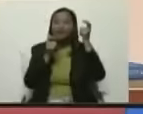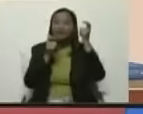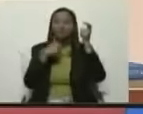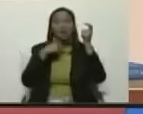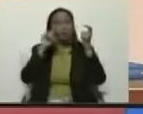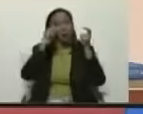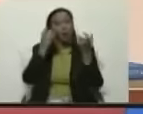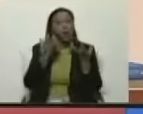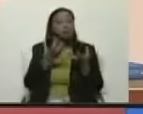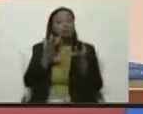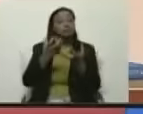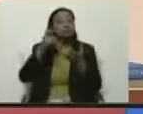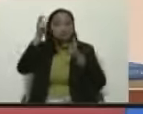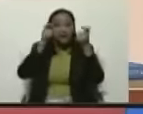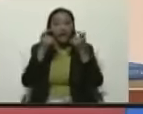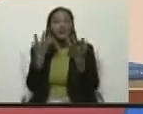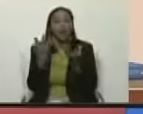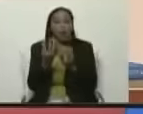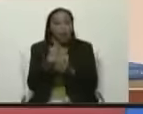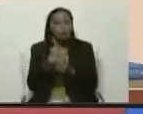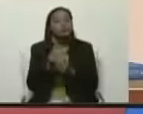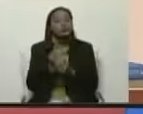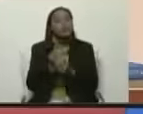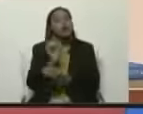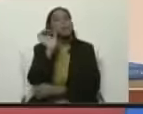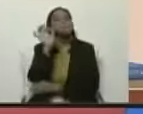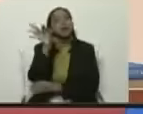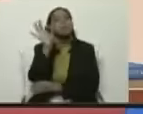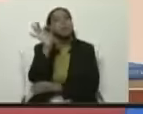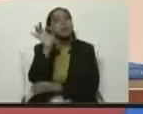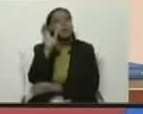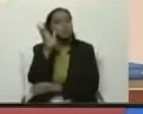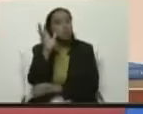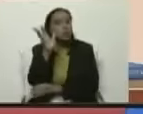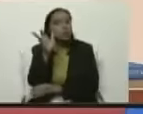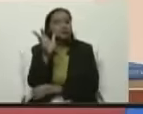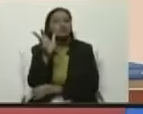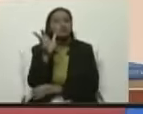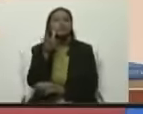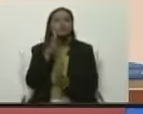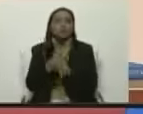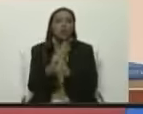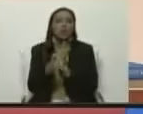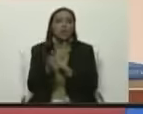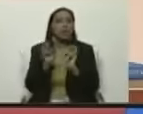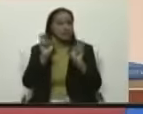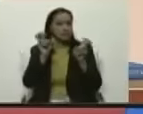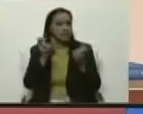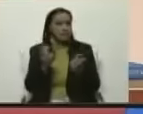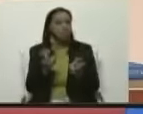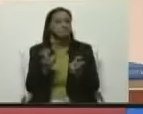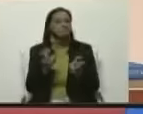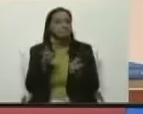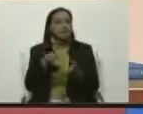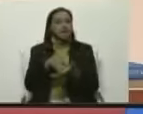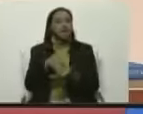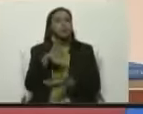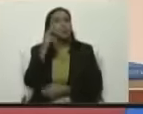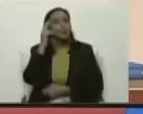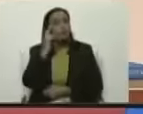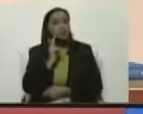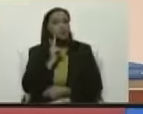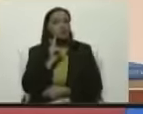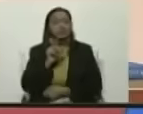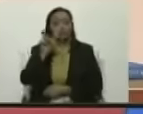Asamblea Nacional, hizo su sesión, una sesión especial allá en Angostura, y el orador de orden fue